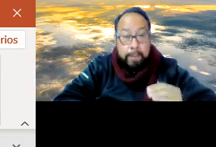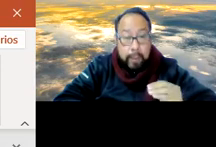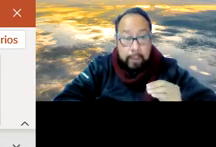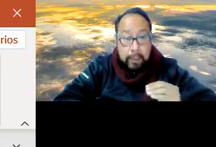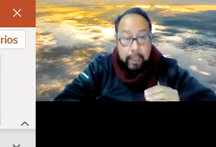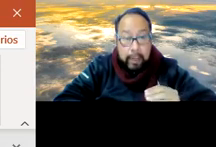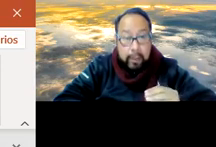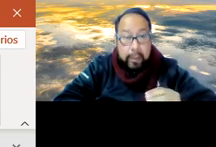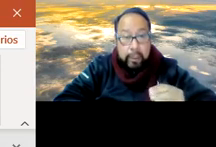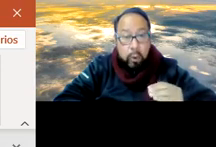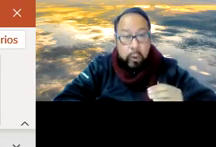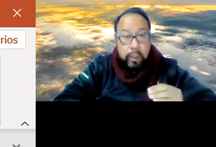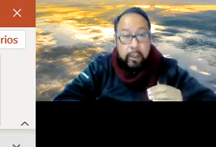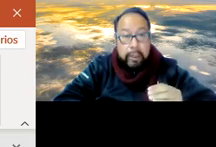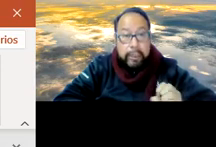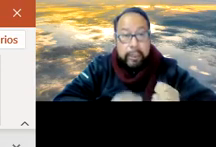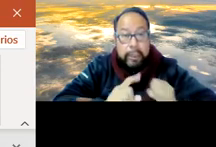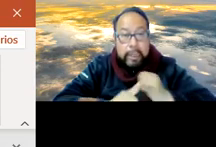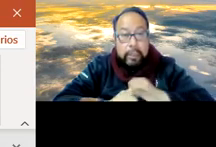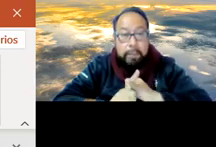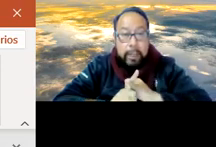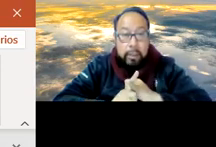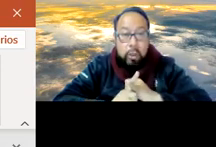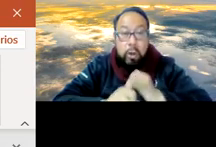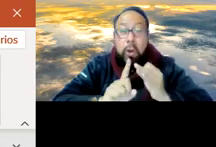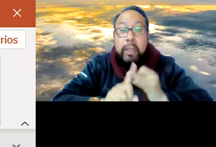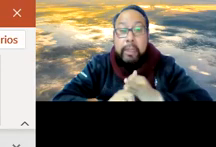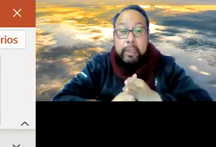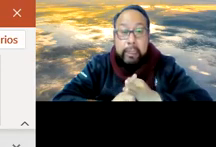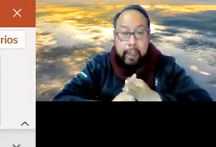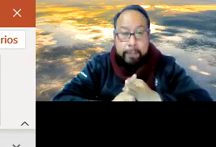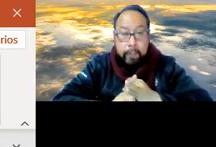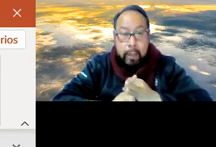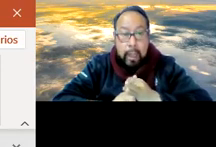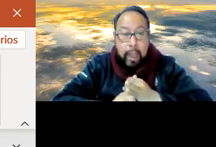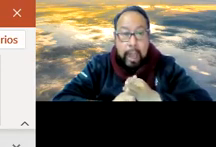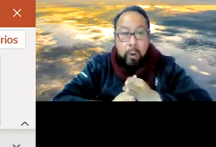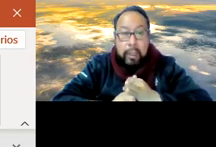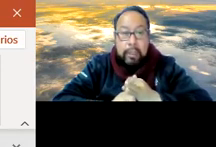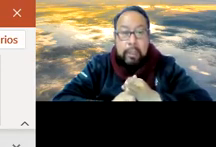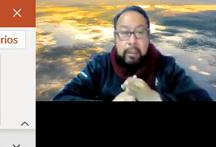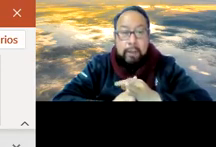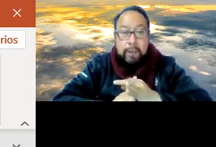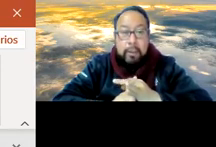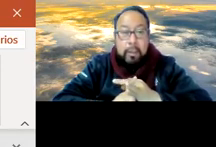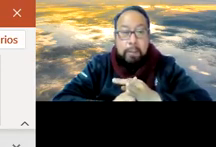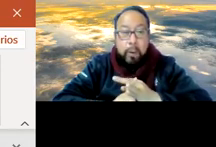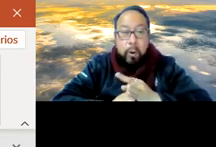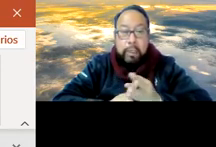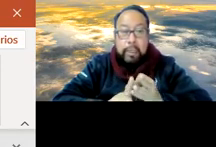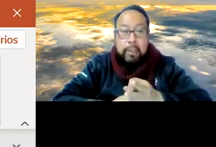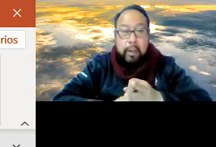debe evitar incluir interpretación o crítica. Aunque existen